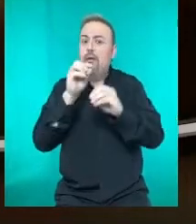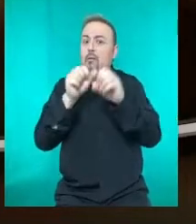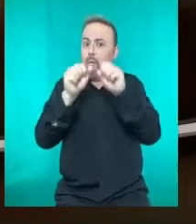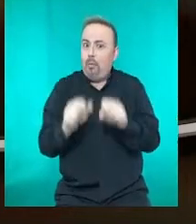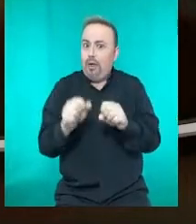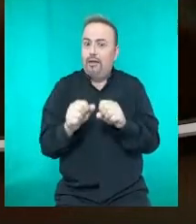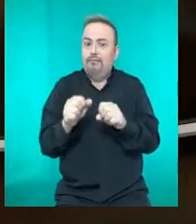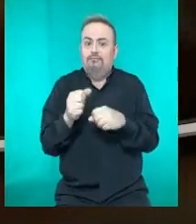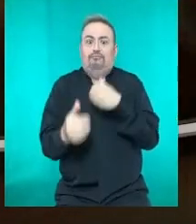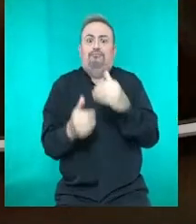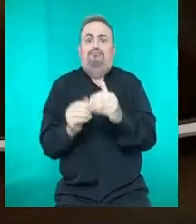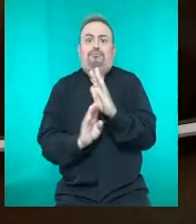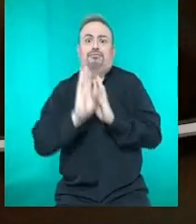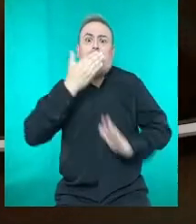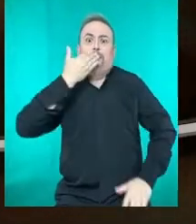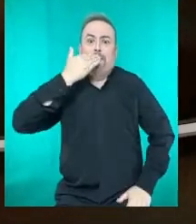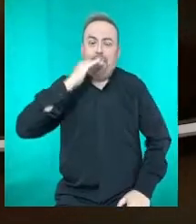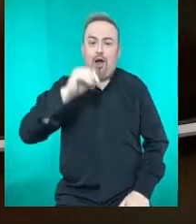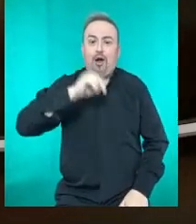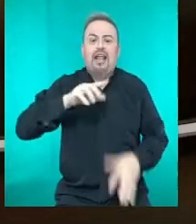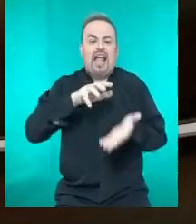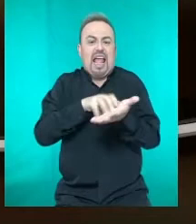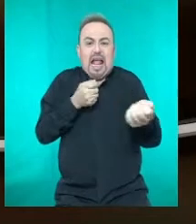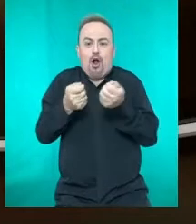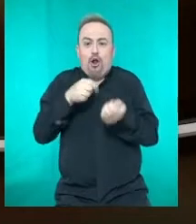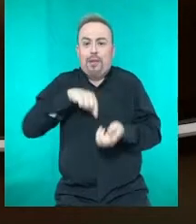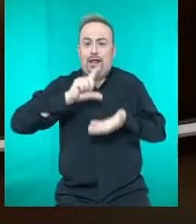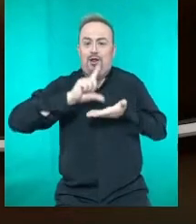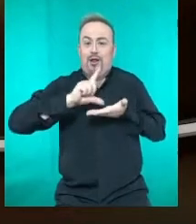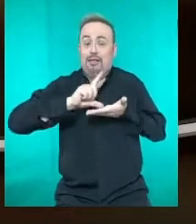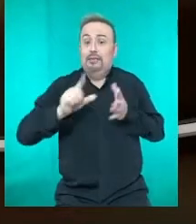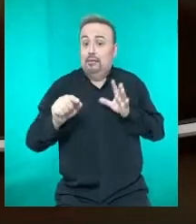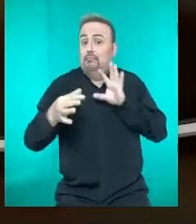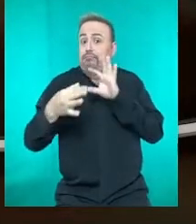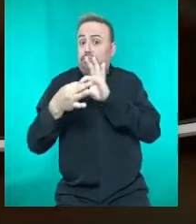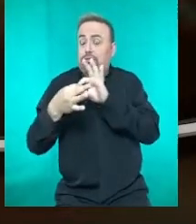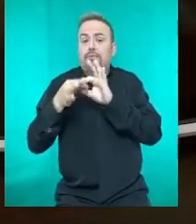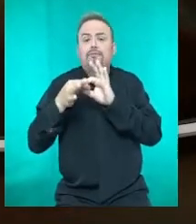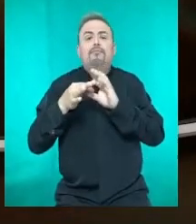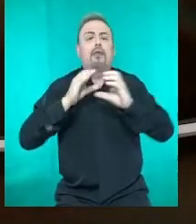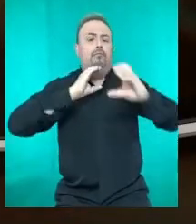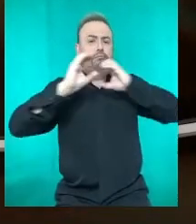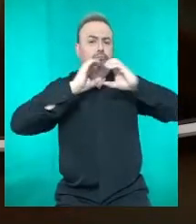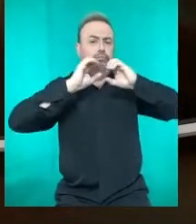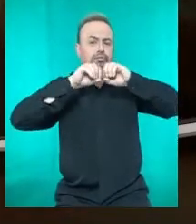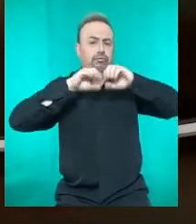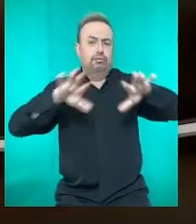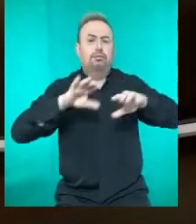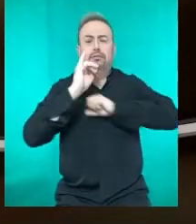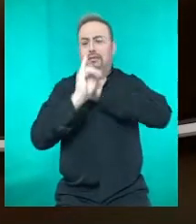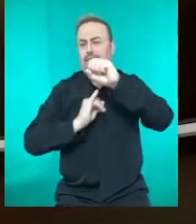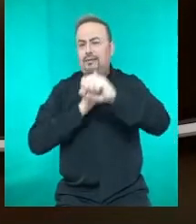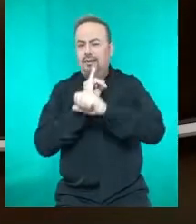impacto aún mayor en la economía, local. Todo esto va de la mano también con la conectividad, justamente con el Internet de las